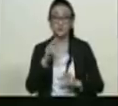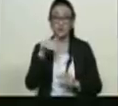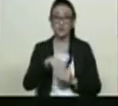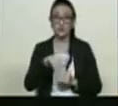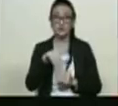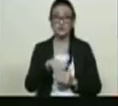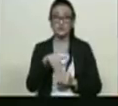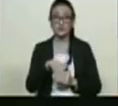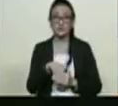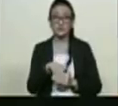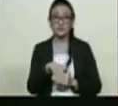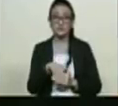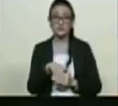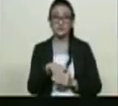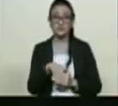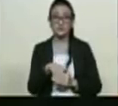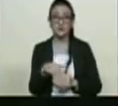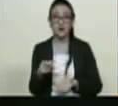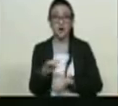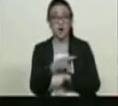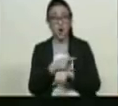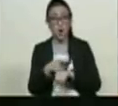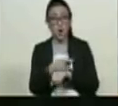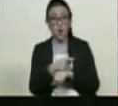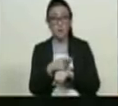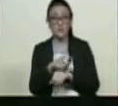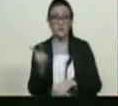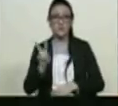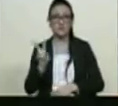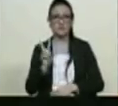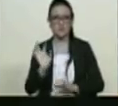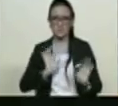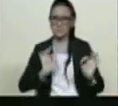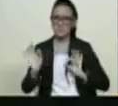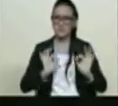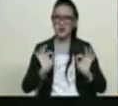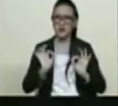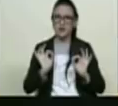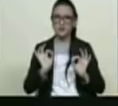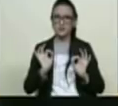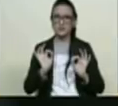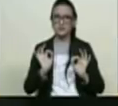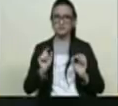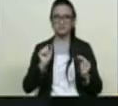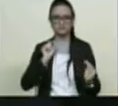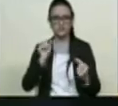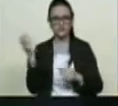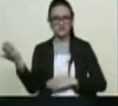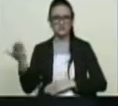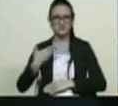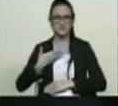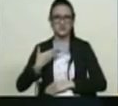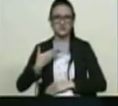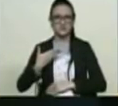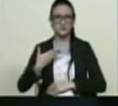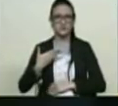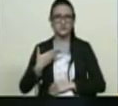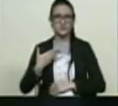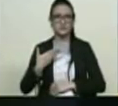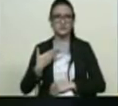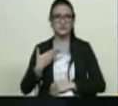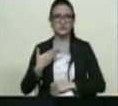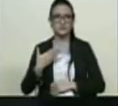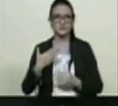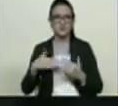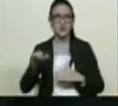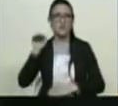electorales. ¿Está el gobierno venezolano preparado para enfrentar sanciones de cara